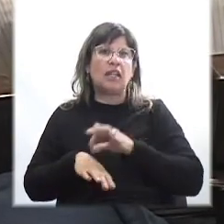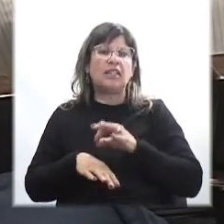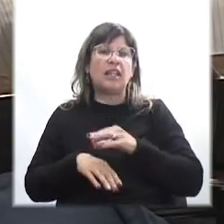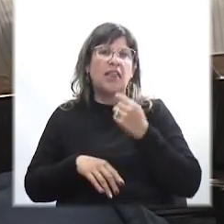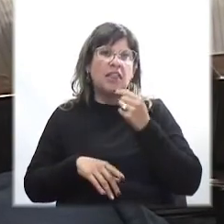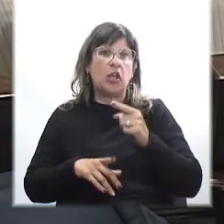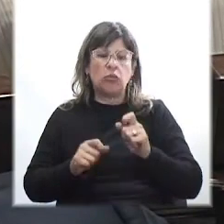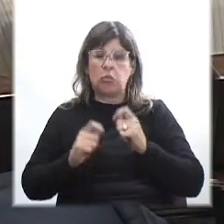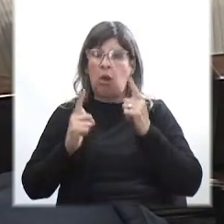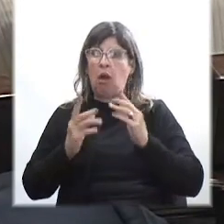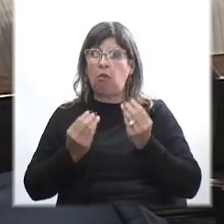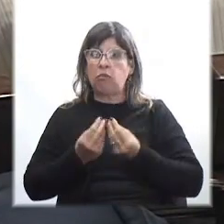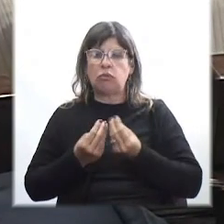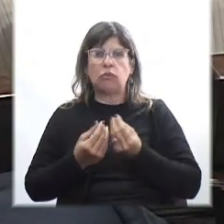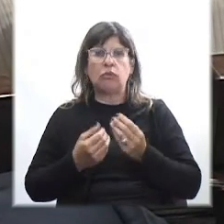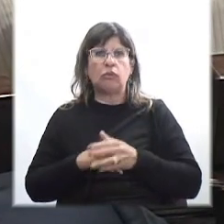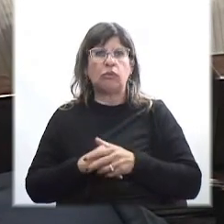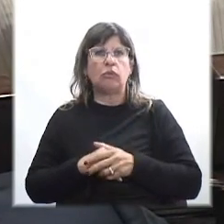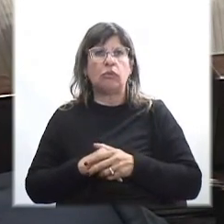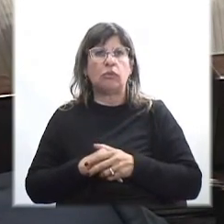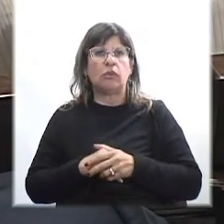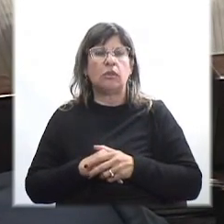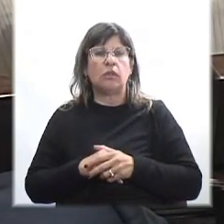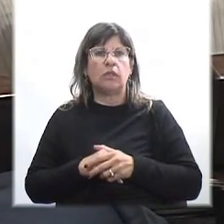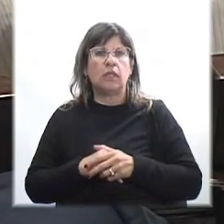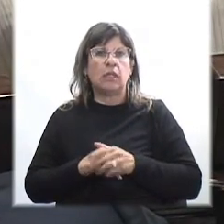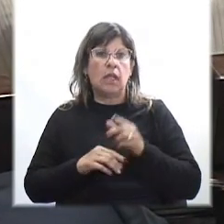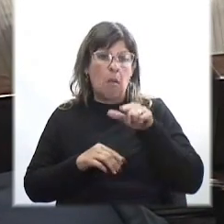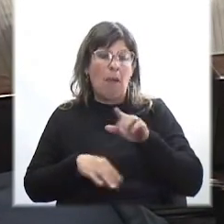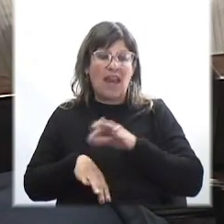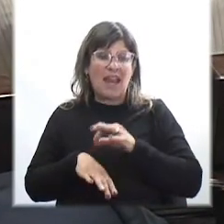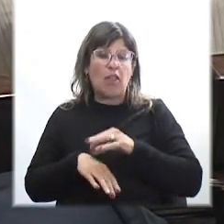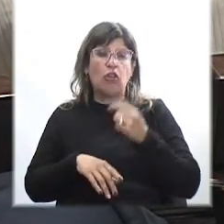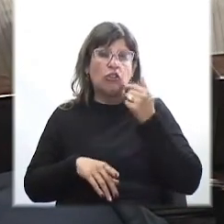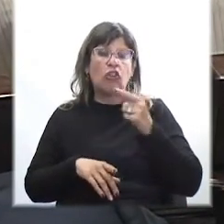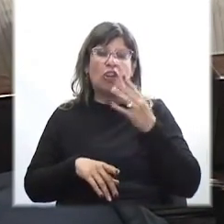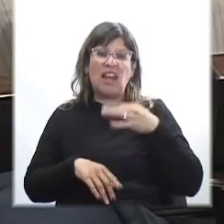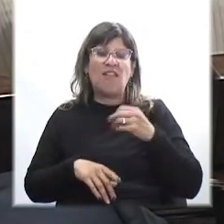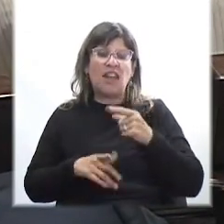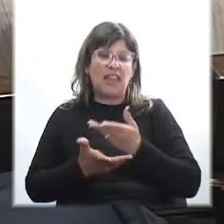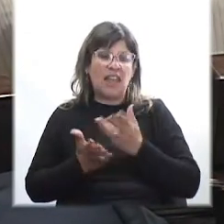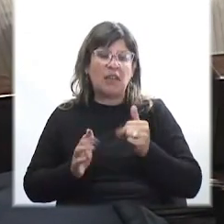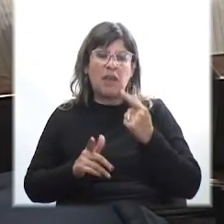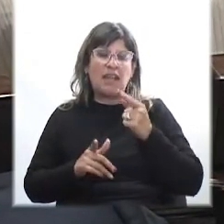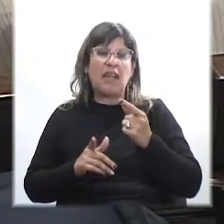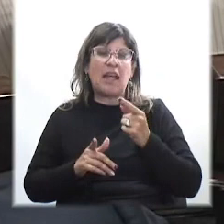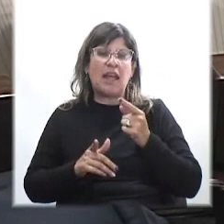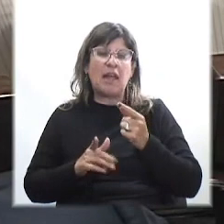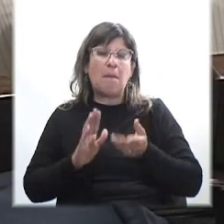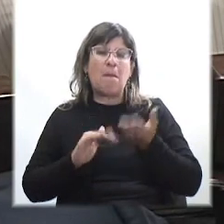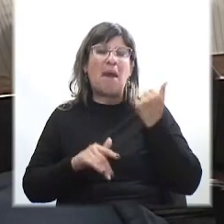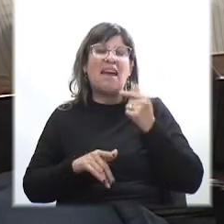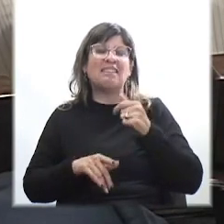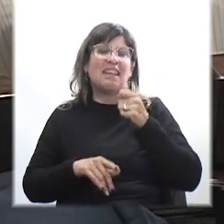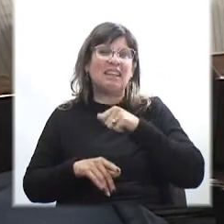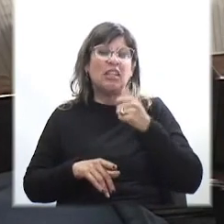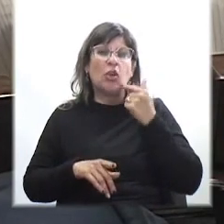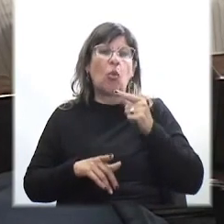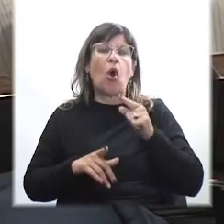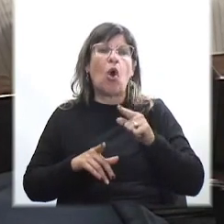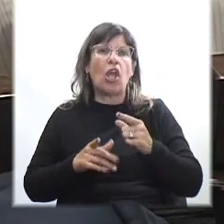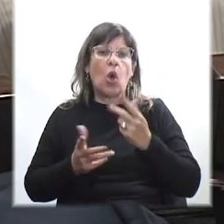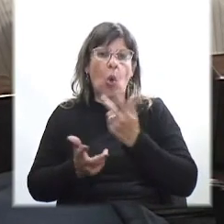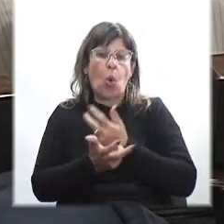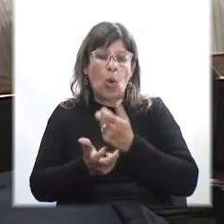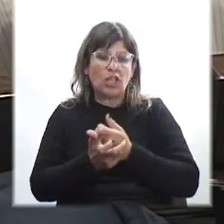Meiden sorprendió a muchos. Para ella, la evidencia de la verdadera civilización más antigua era un fémur curado, un